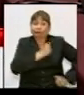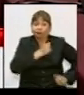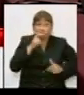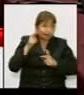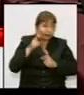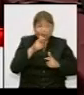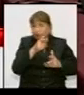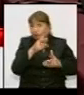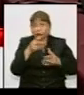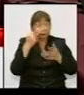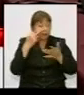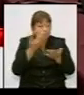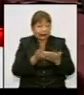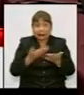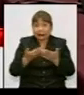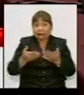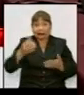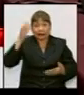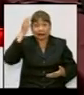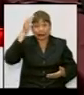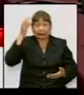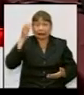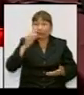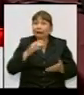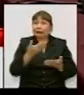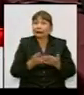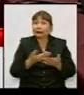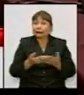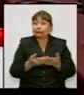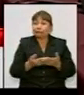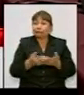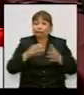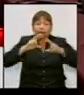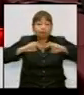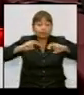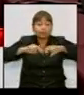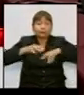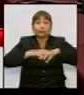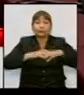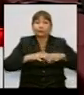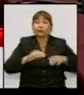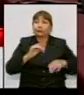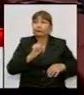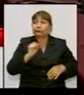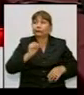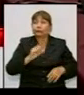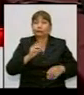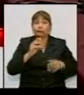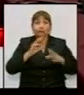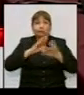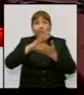debería estar facultado para el empleo de estas capacidades, especialmente de defensa y de explotación en el ciberespacio.